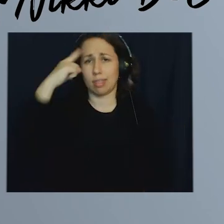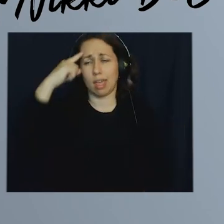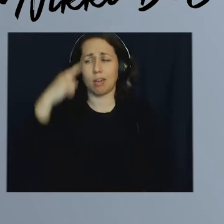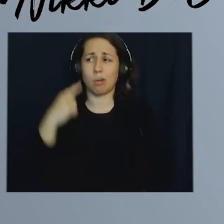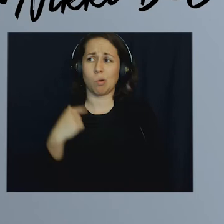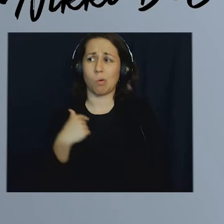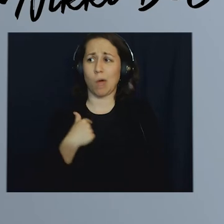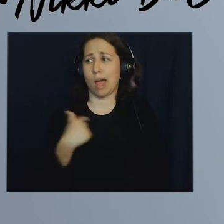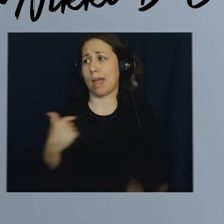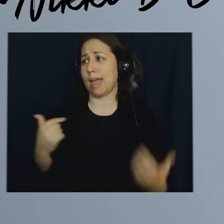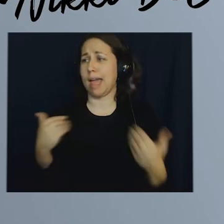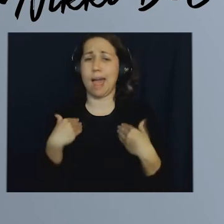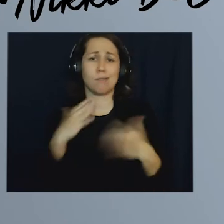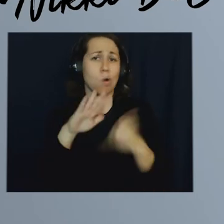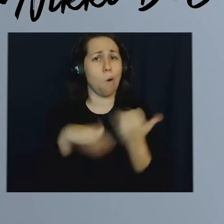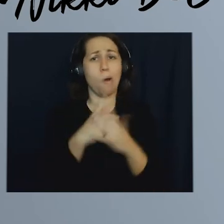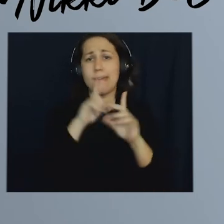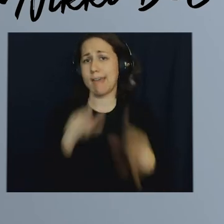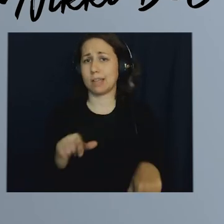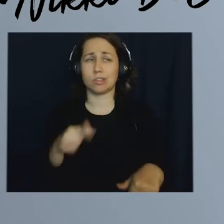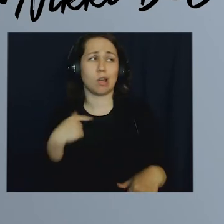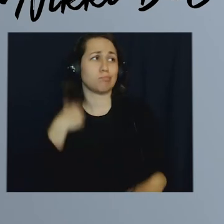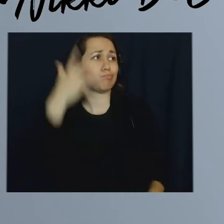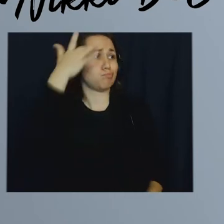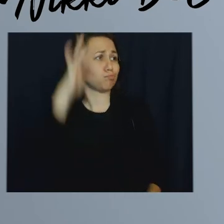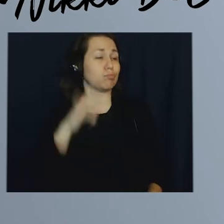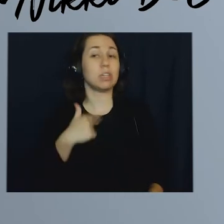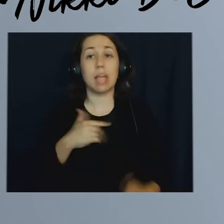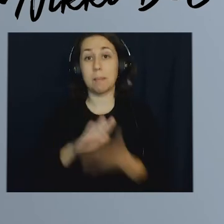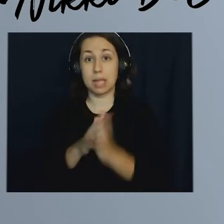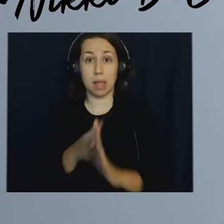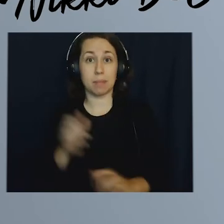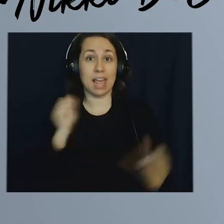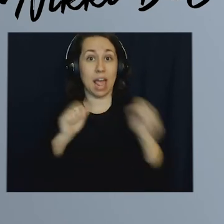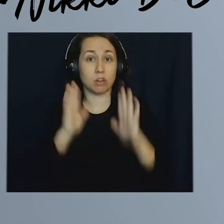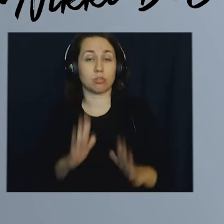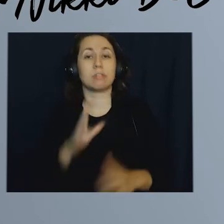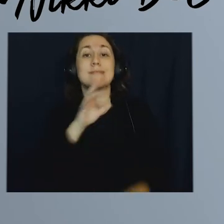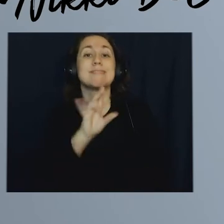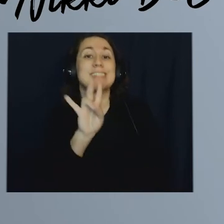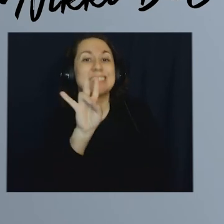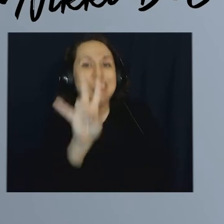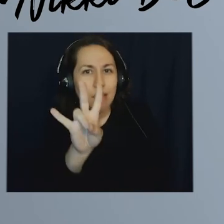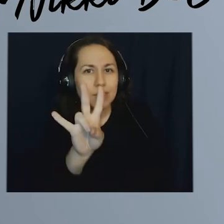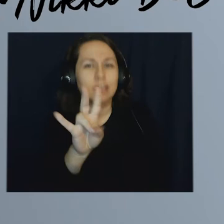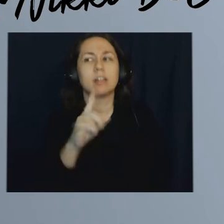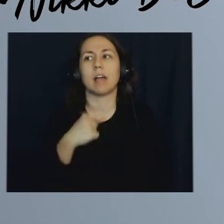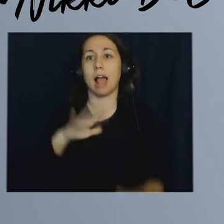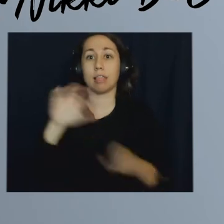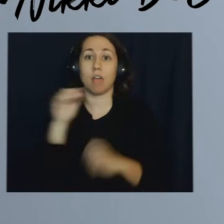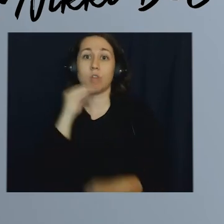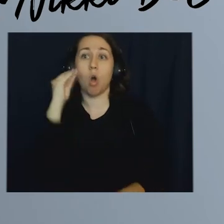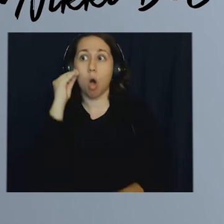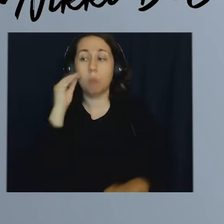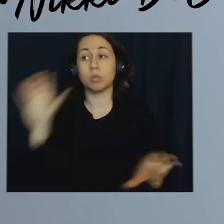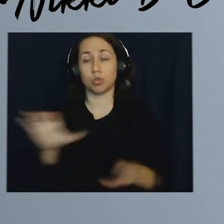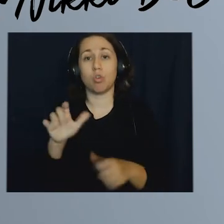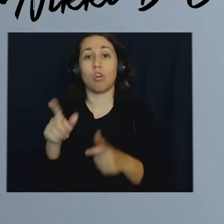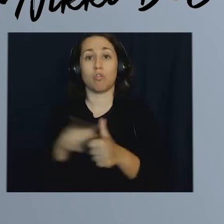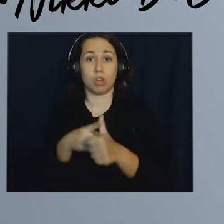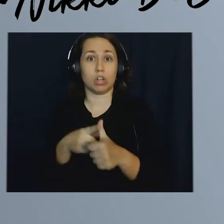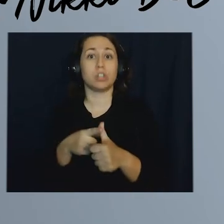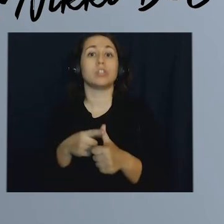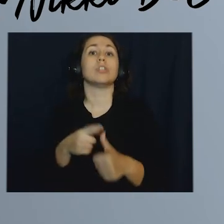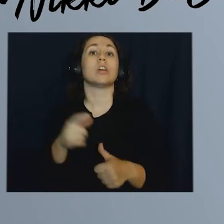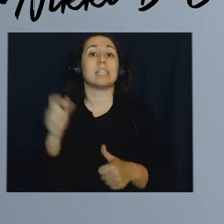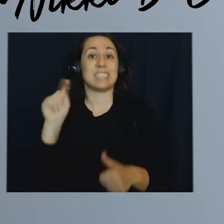Como estaba planeado, mi vida no es como pensaba que iba a ser, pero mi vida es más satisfactoria de lo que me podría haber imaginado. Y si